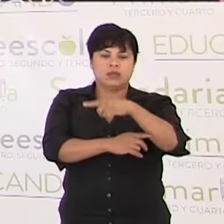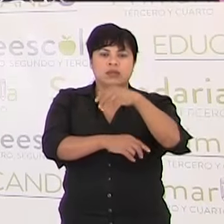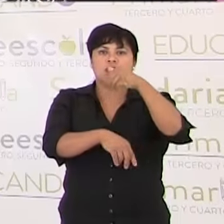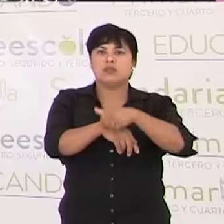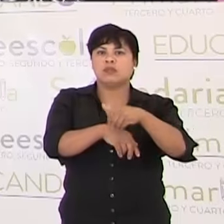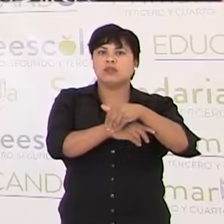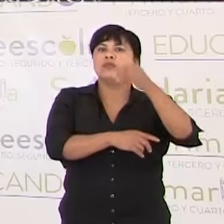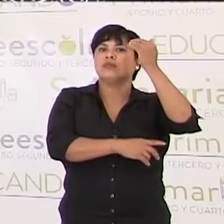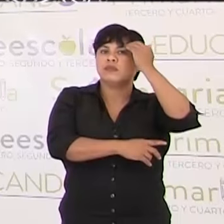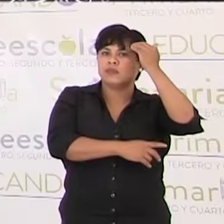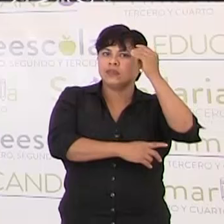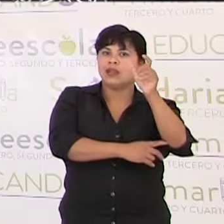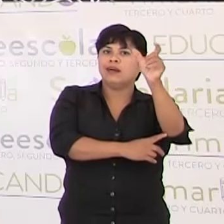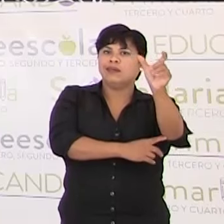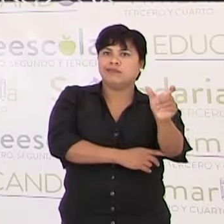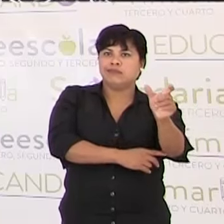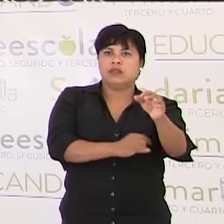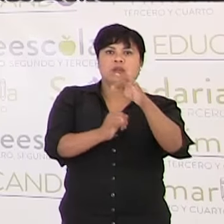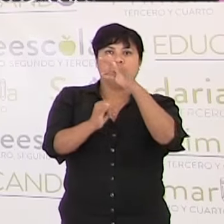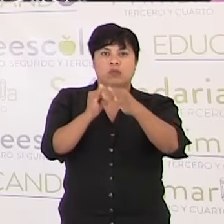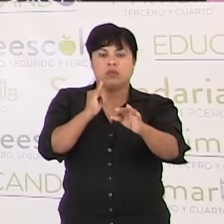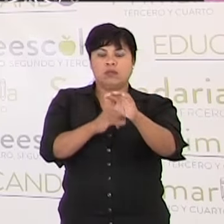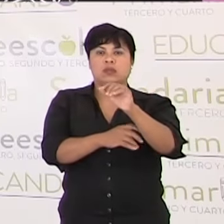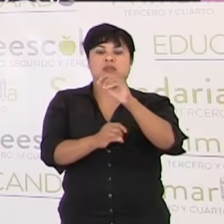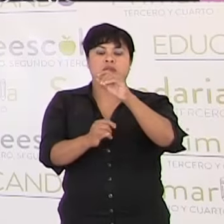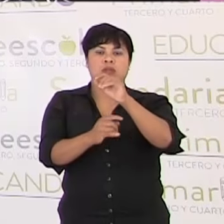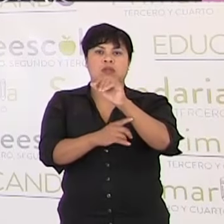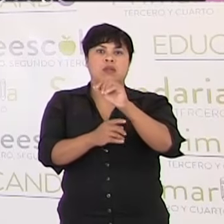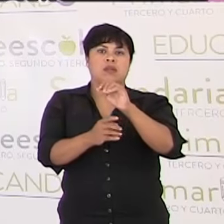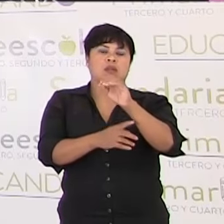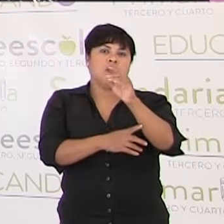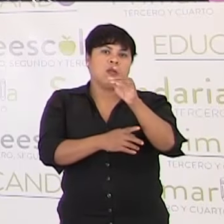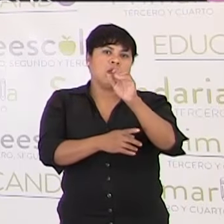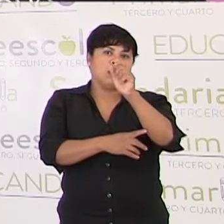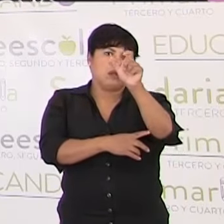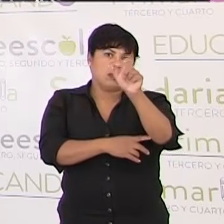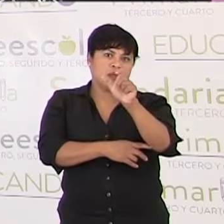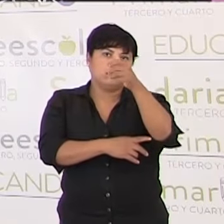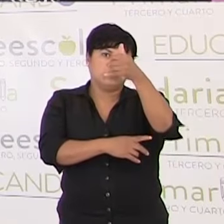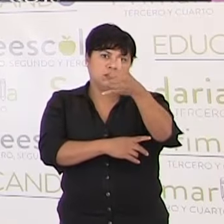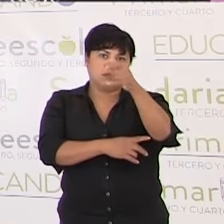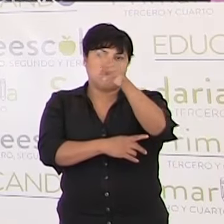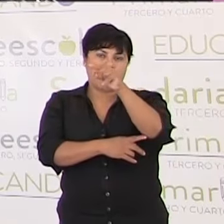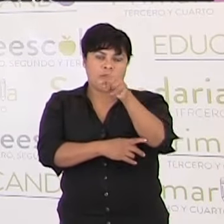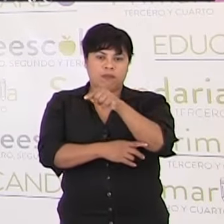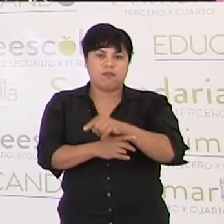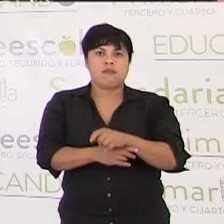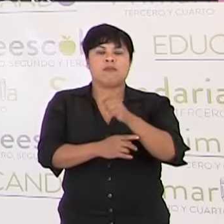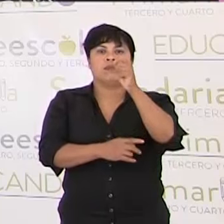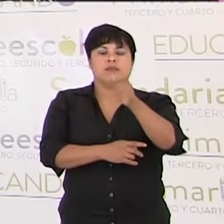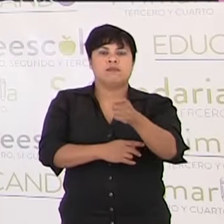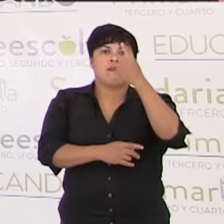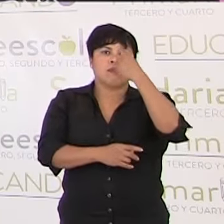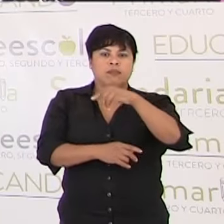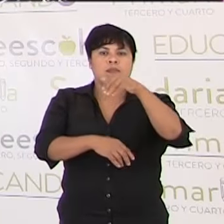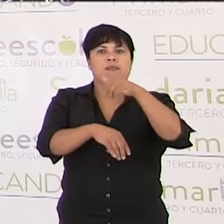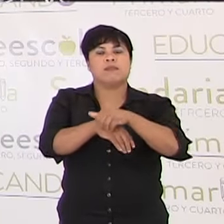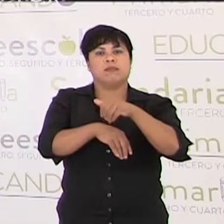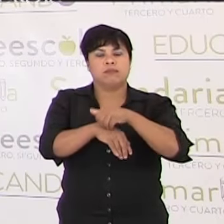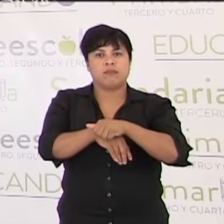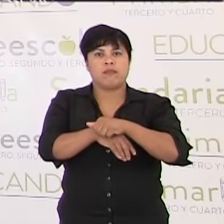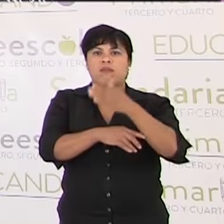cantidades conocidas. Las últimas letras del abecedario, X, Y, Z, son para las